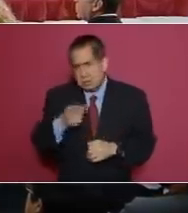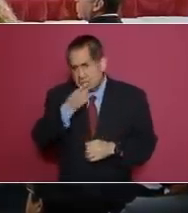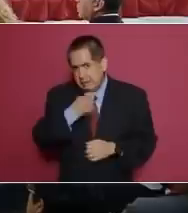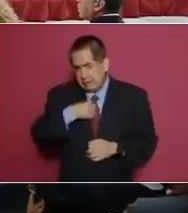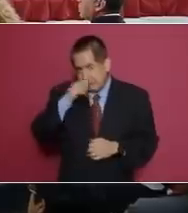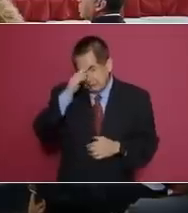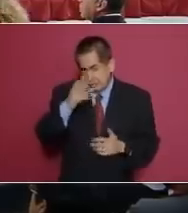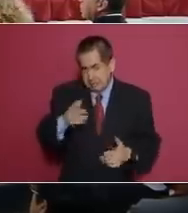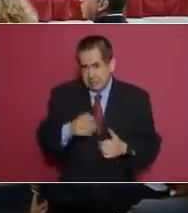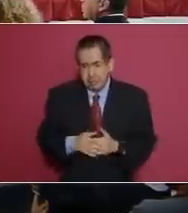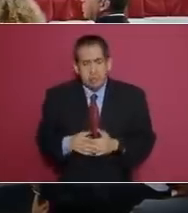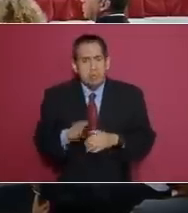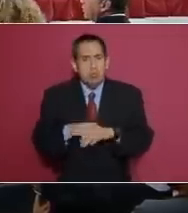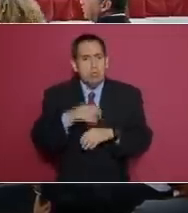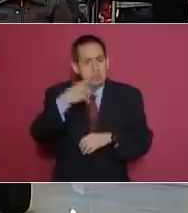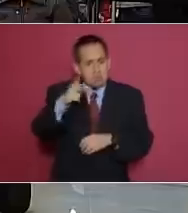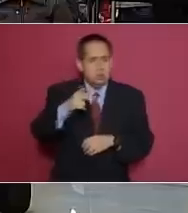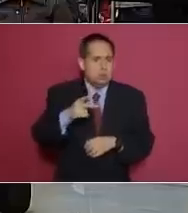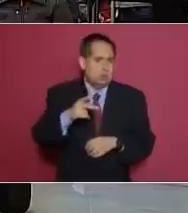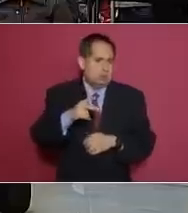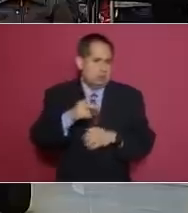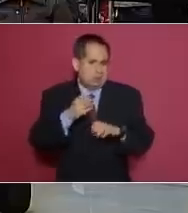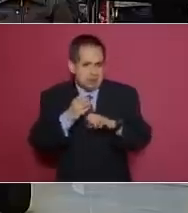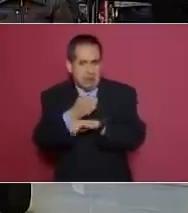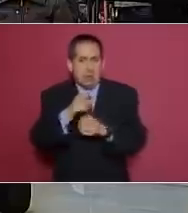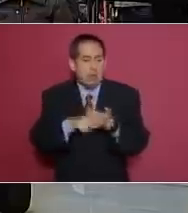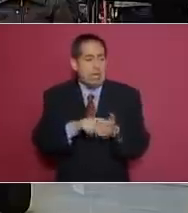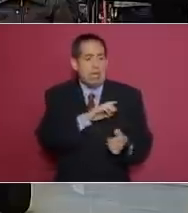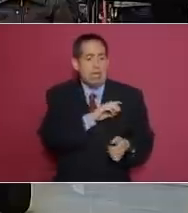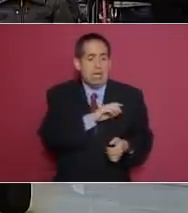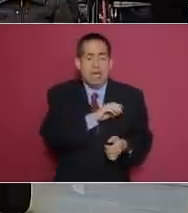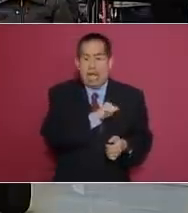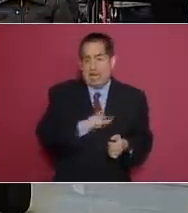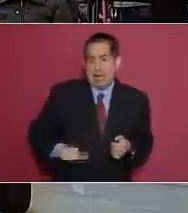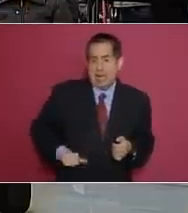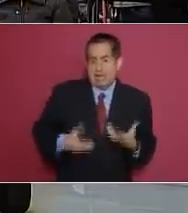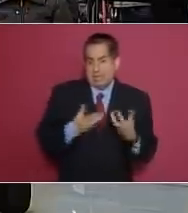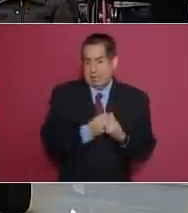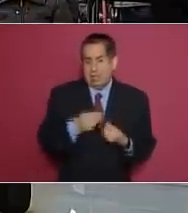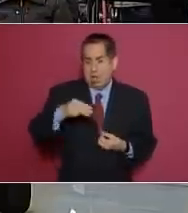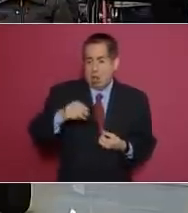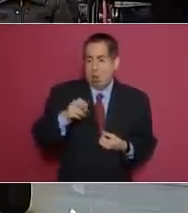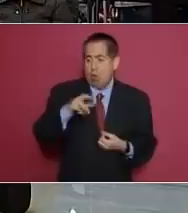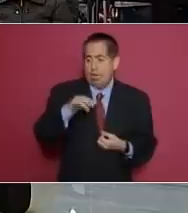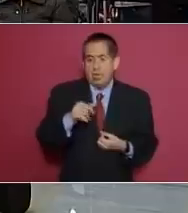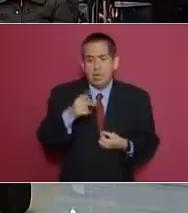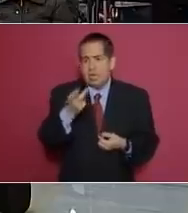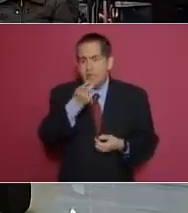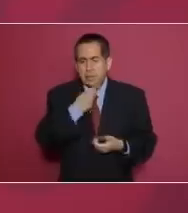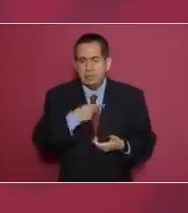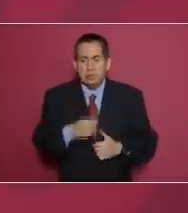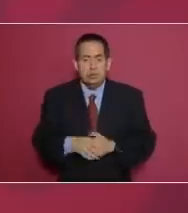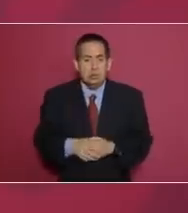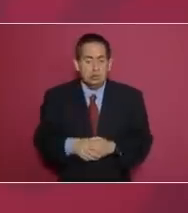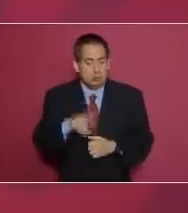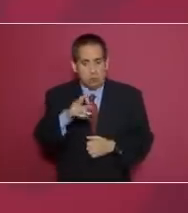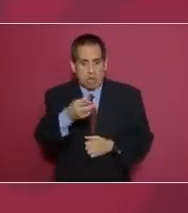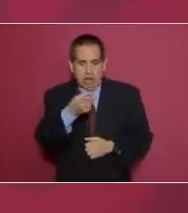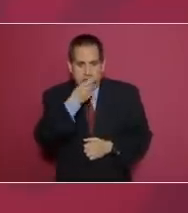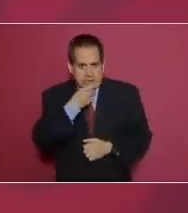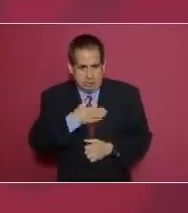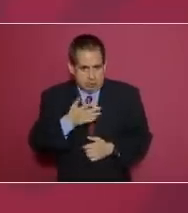porque se trata de su tierra y de un alcalde que proviene de Morena, su movimiento. Gracias, presidente. Pues no tengo